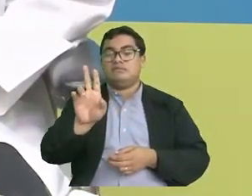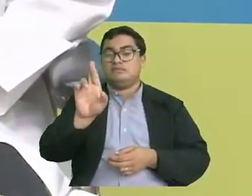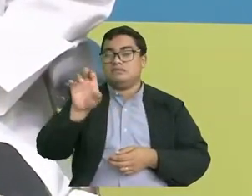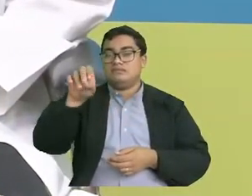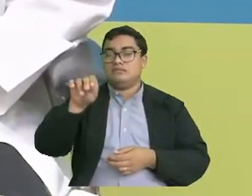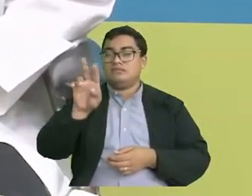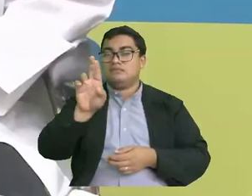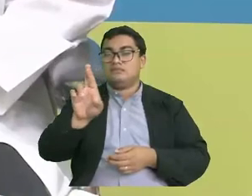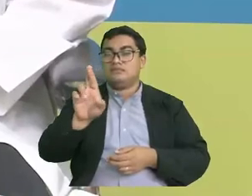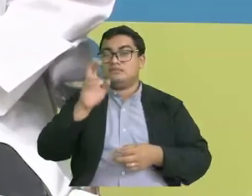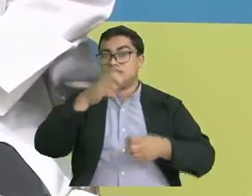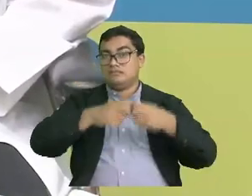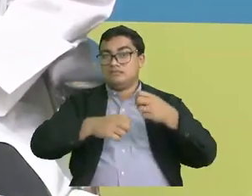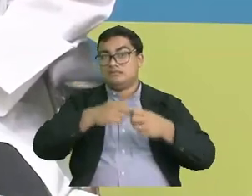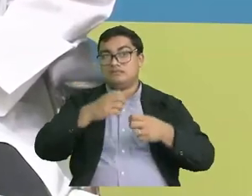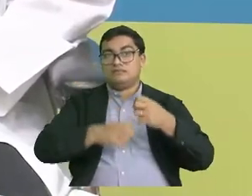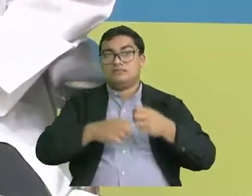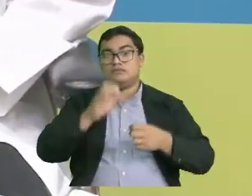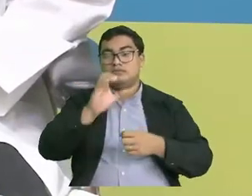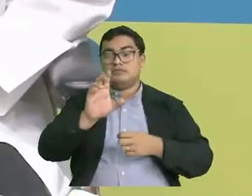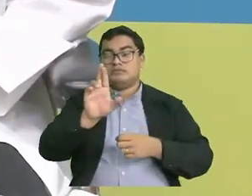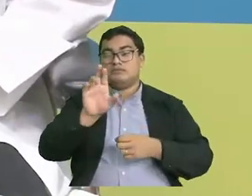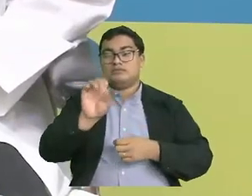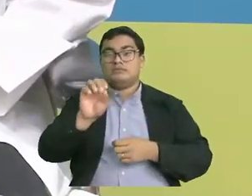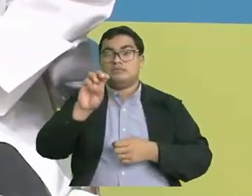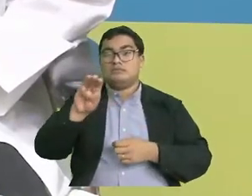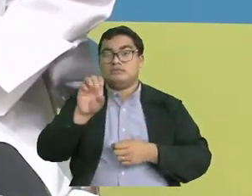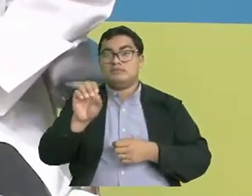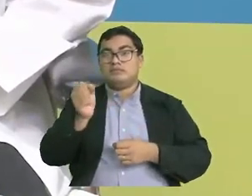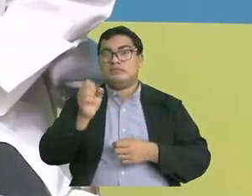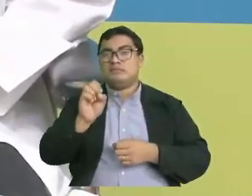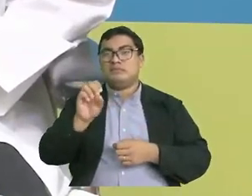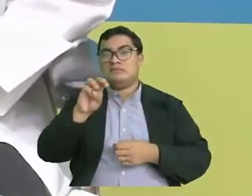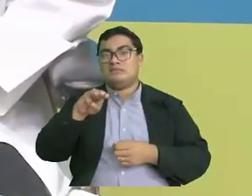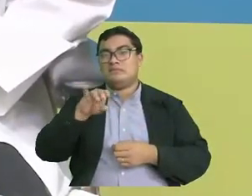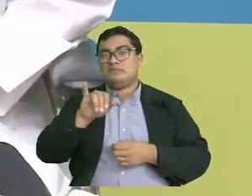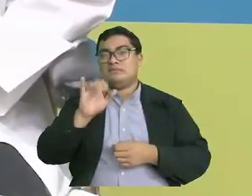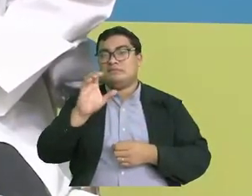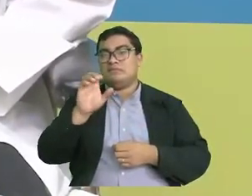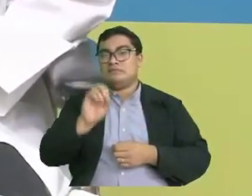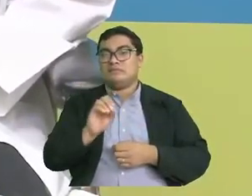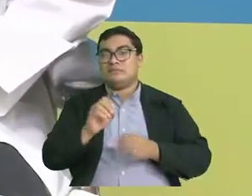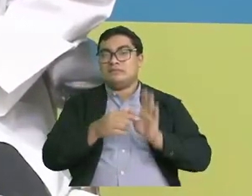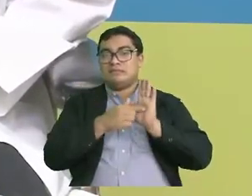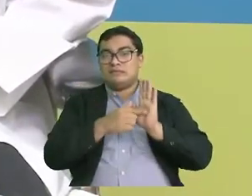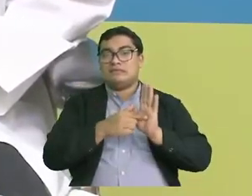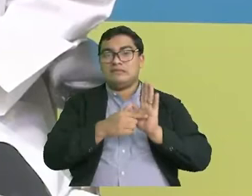Ese es un problema cromosómico, porque ese lo diagnosticamos